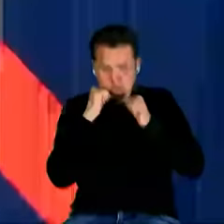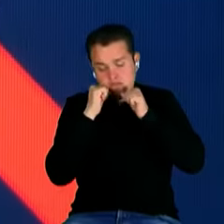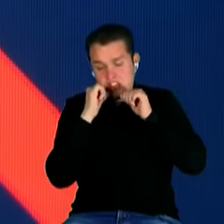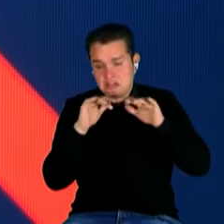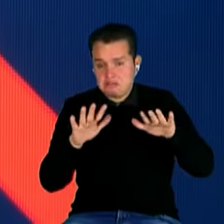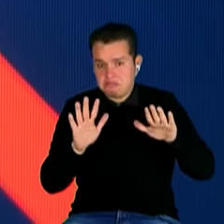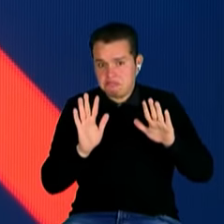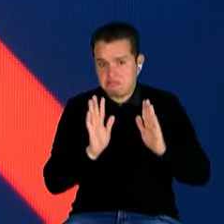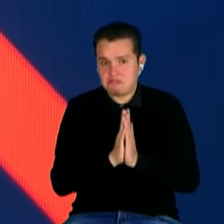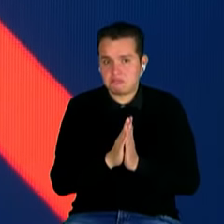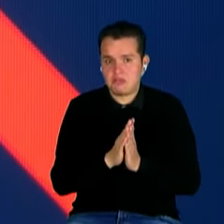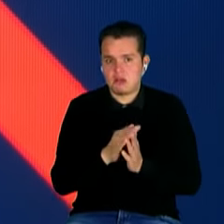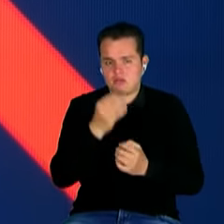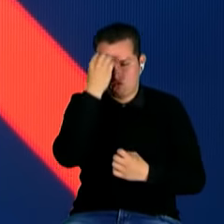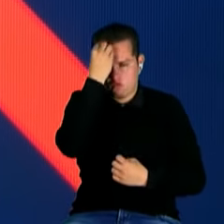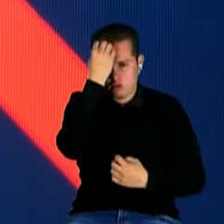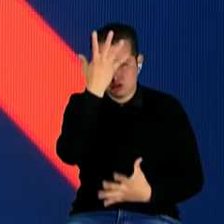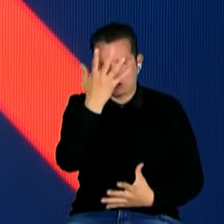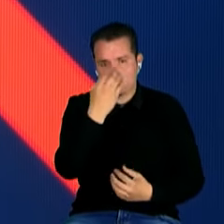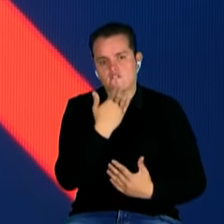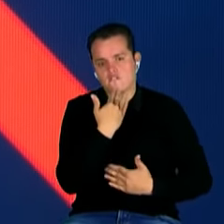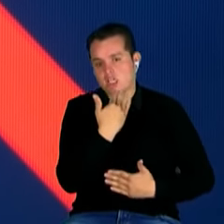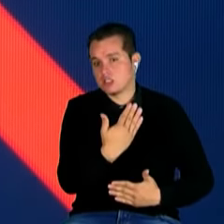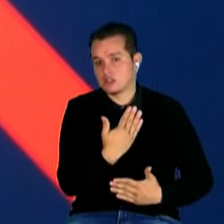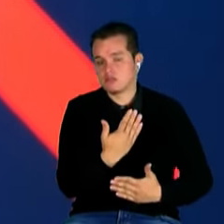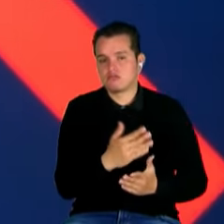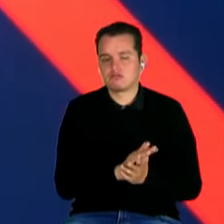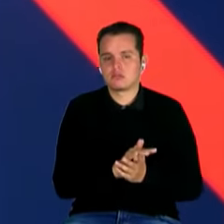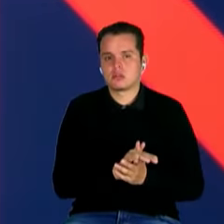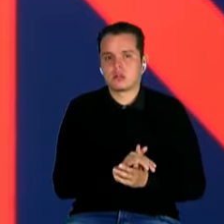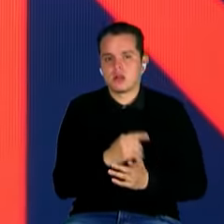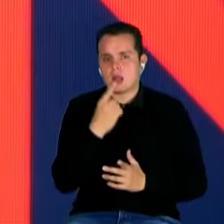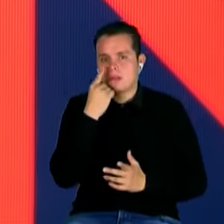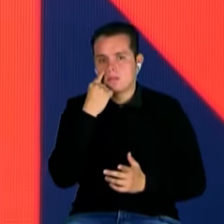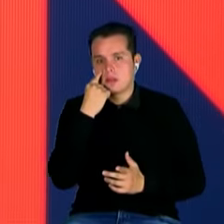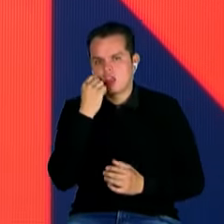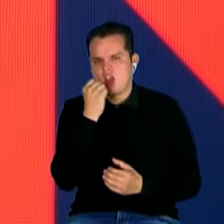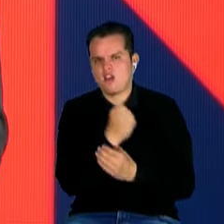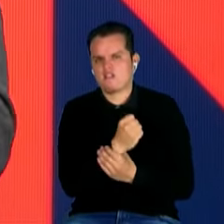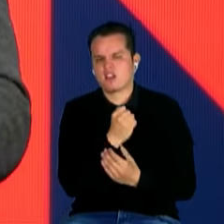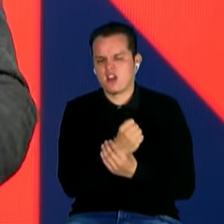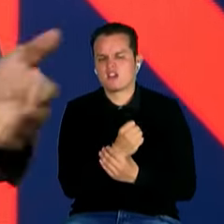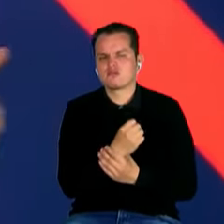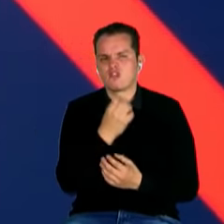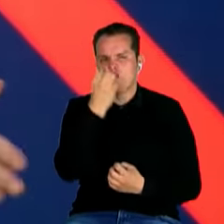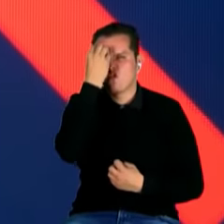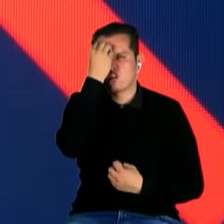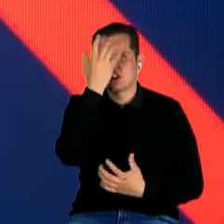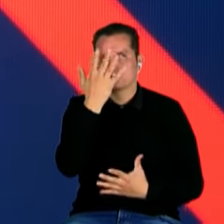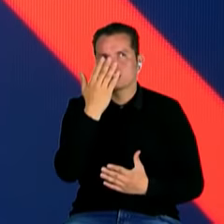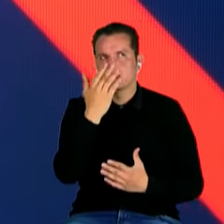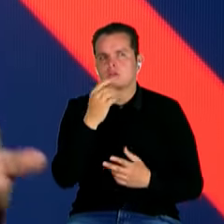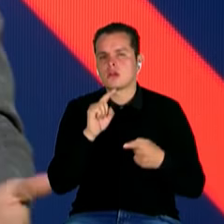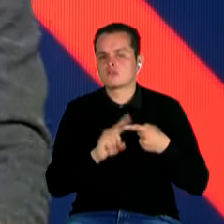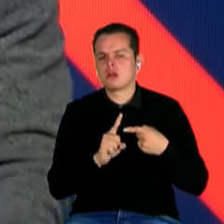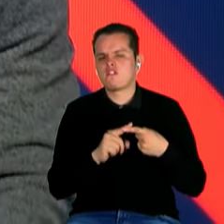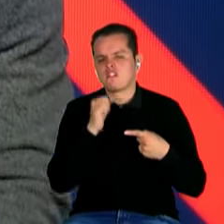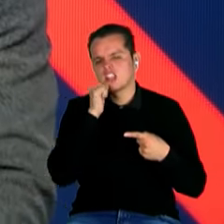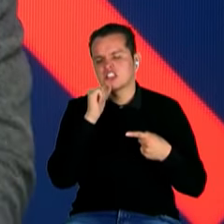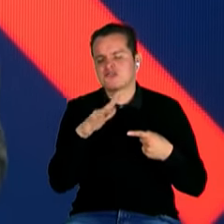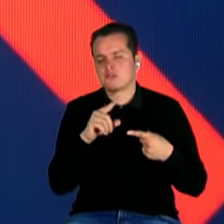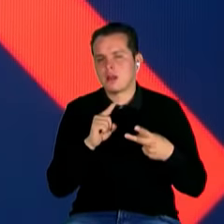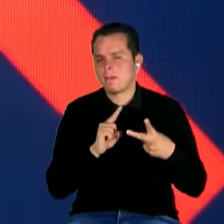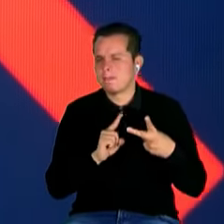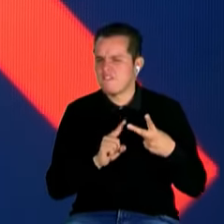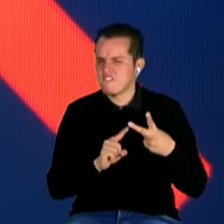bendición. En la obediencia hay bendición. Pero yo noto que Abraham obedecía por algo más. Porque, repito, cuando me pongo a leer